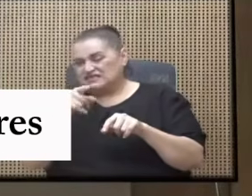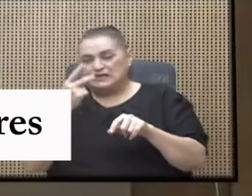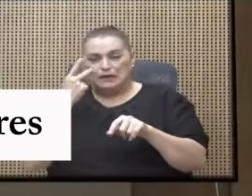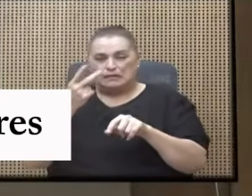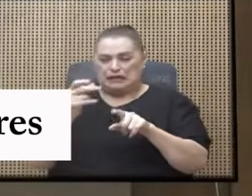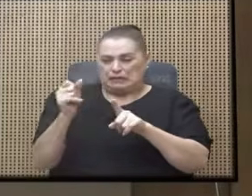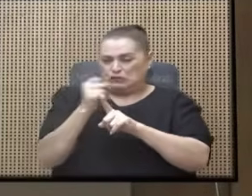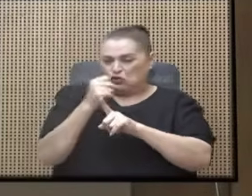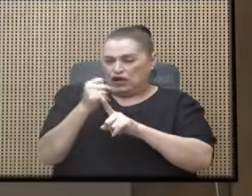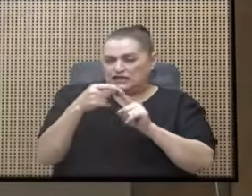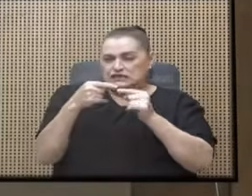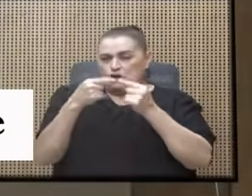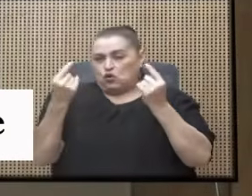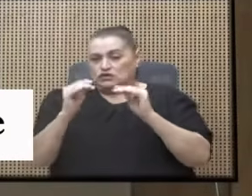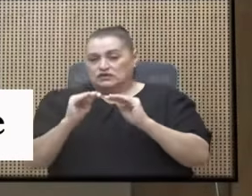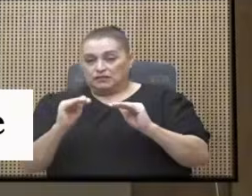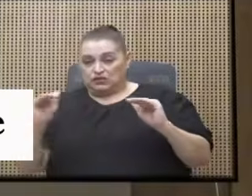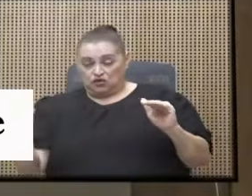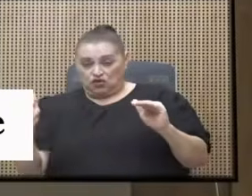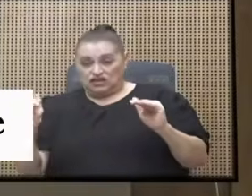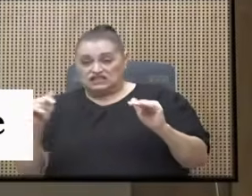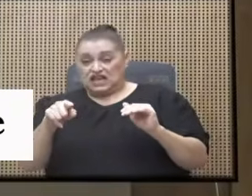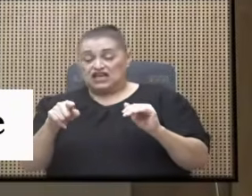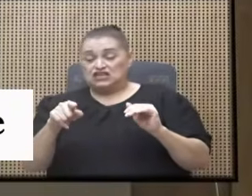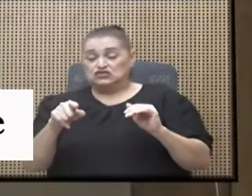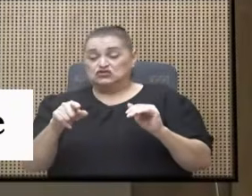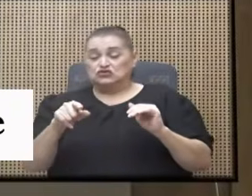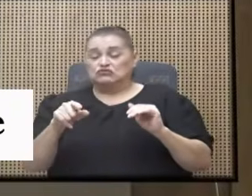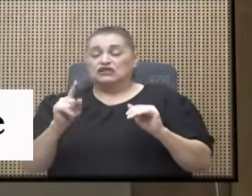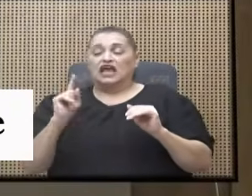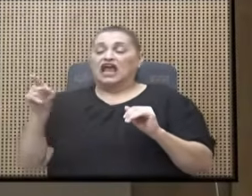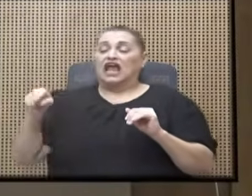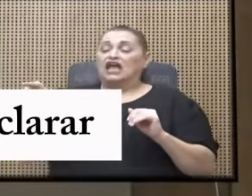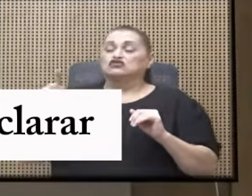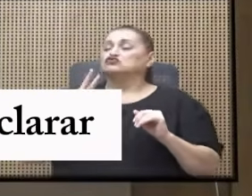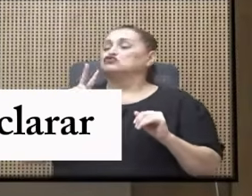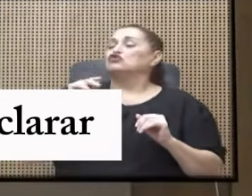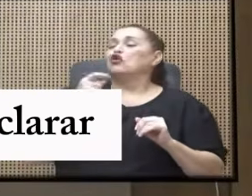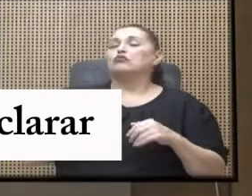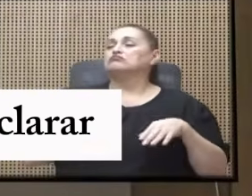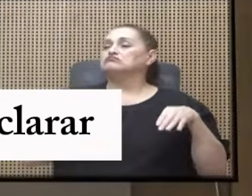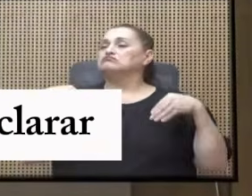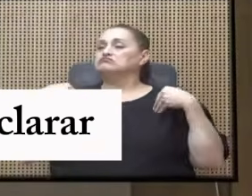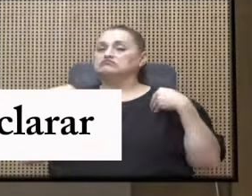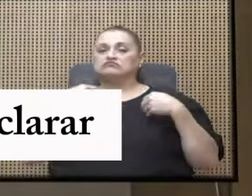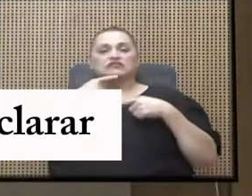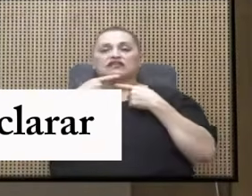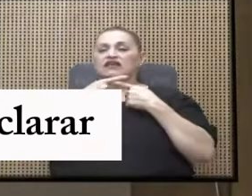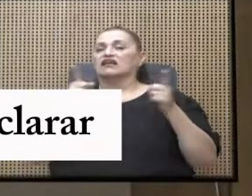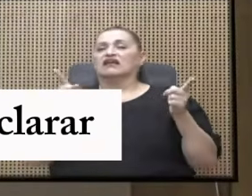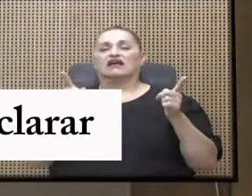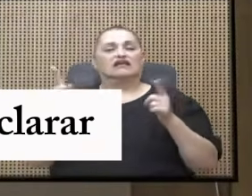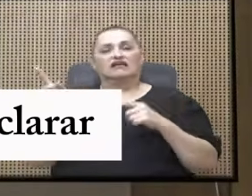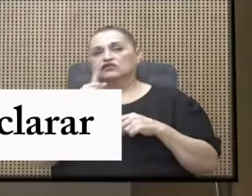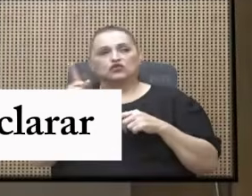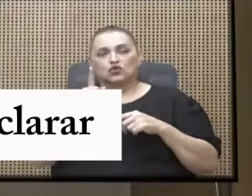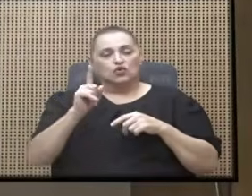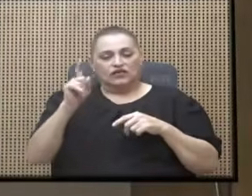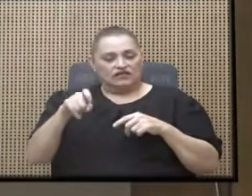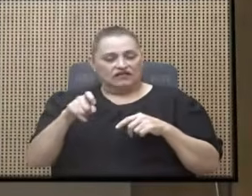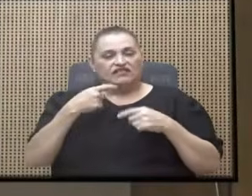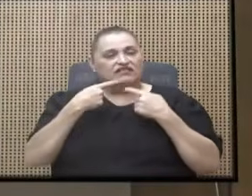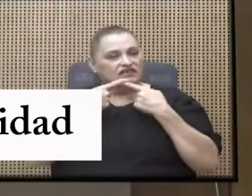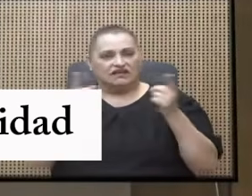violencia contra los menores, se acojan a la excepción de abstenerse a la prerrogativa de abstenerse de